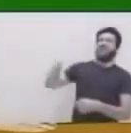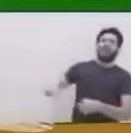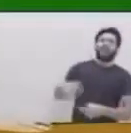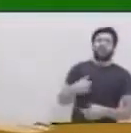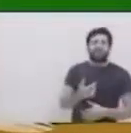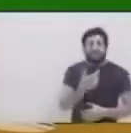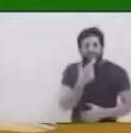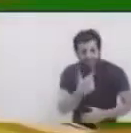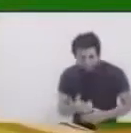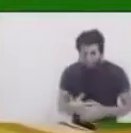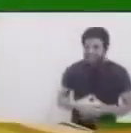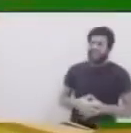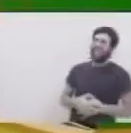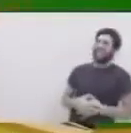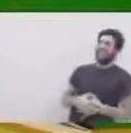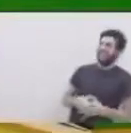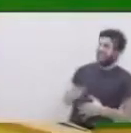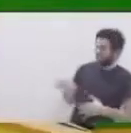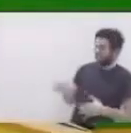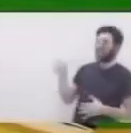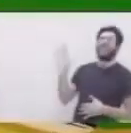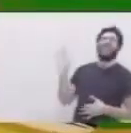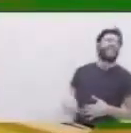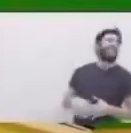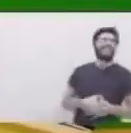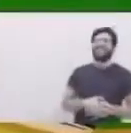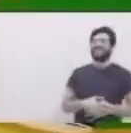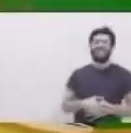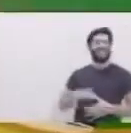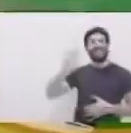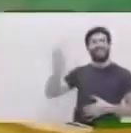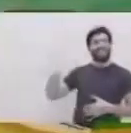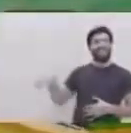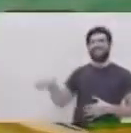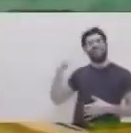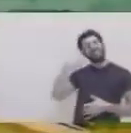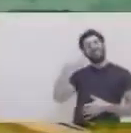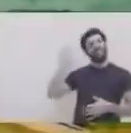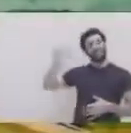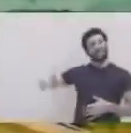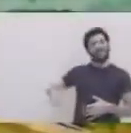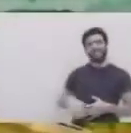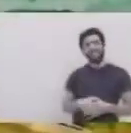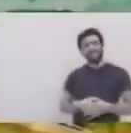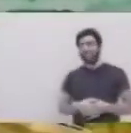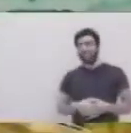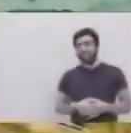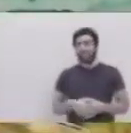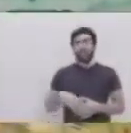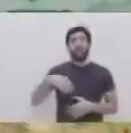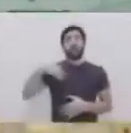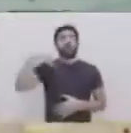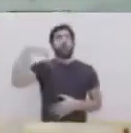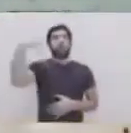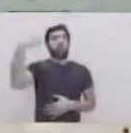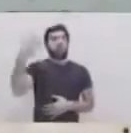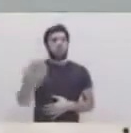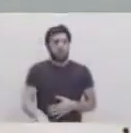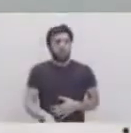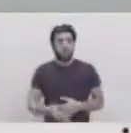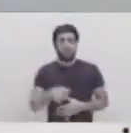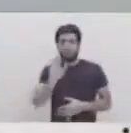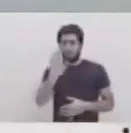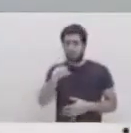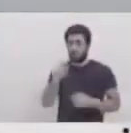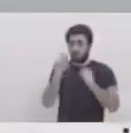La cigarra se reía y seguía cantando sin hacer caso a su amiga. Hasta que un